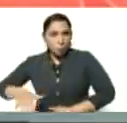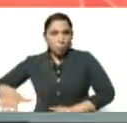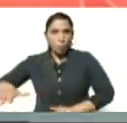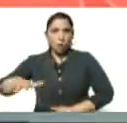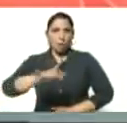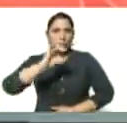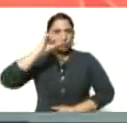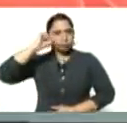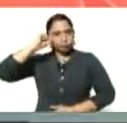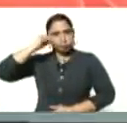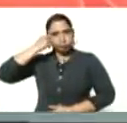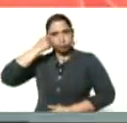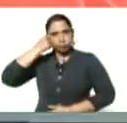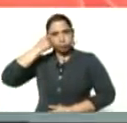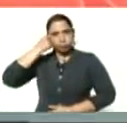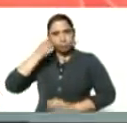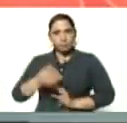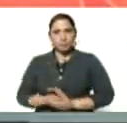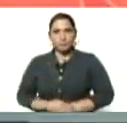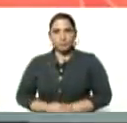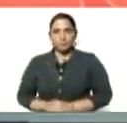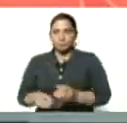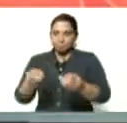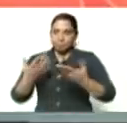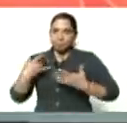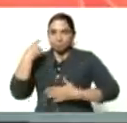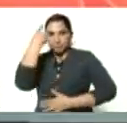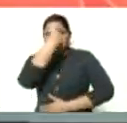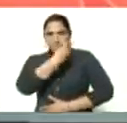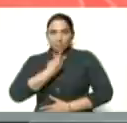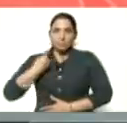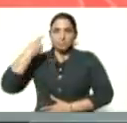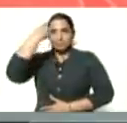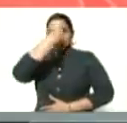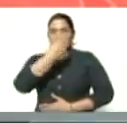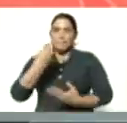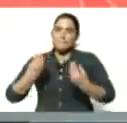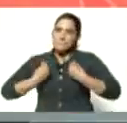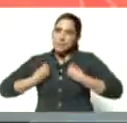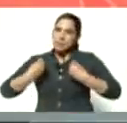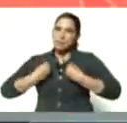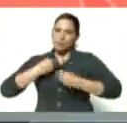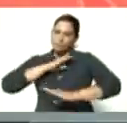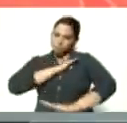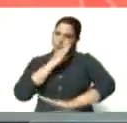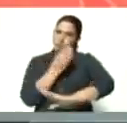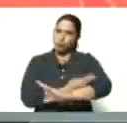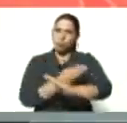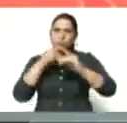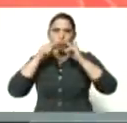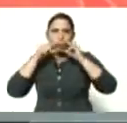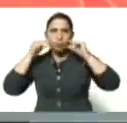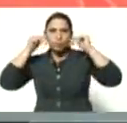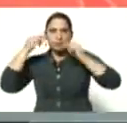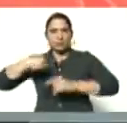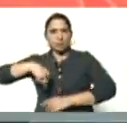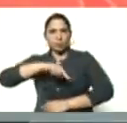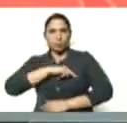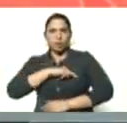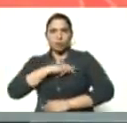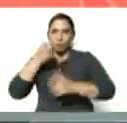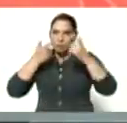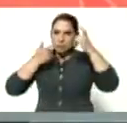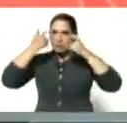para recordar y traer el rostro, la vida, la fuerza y la sonrisa de nuestro